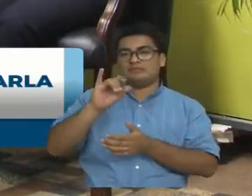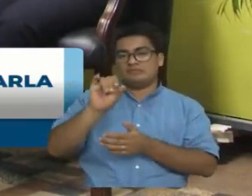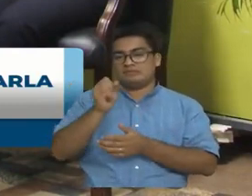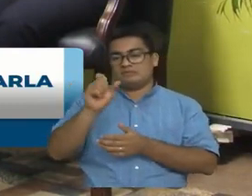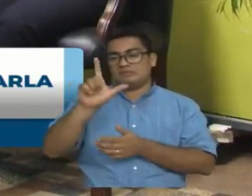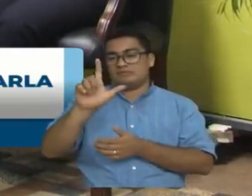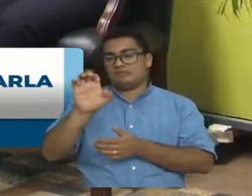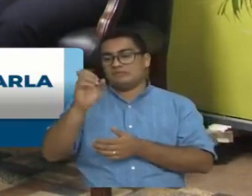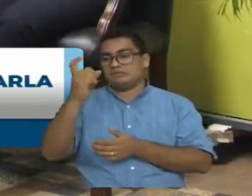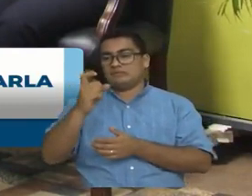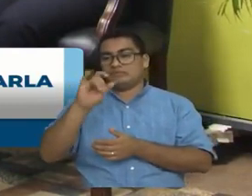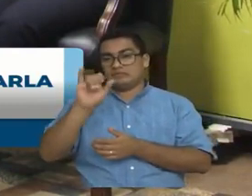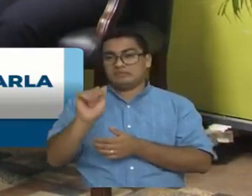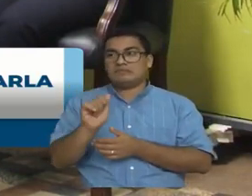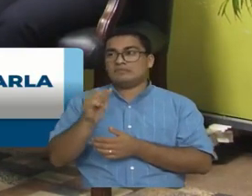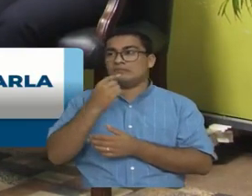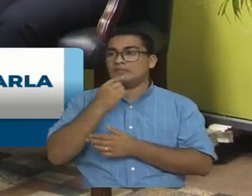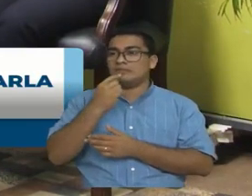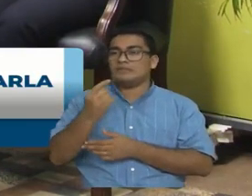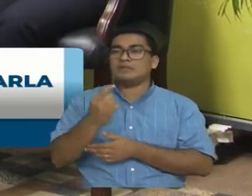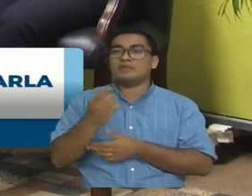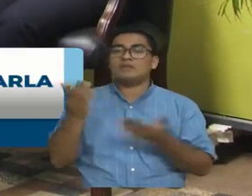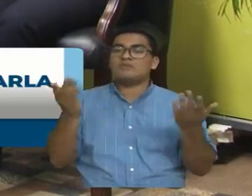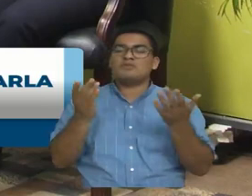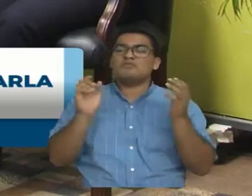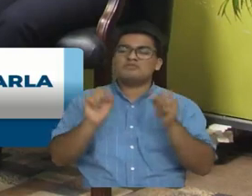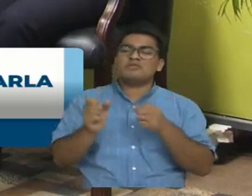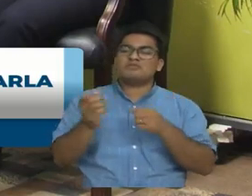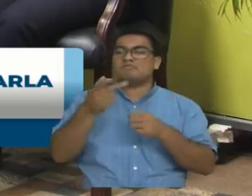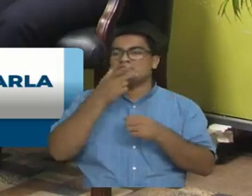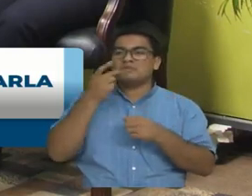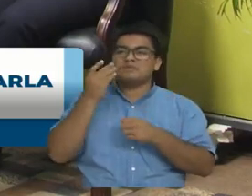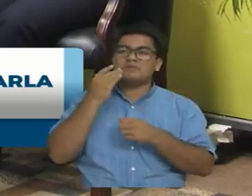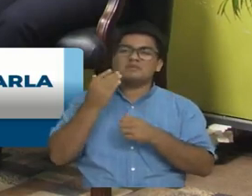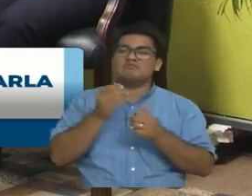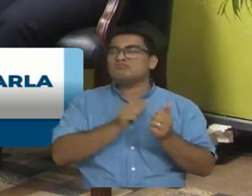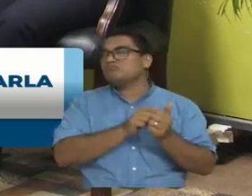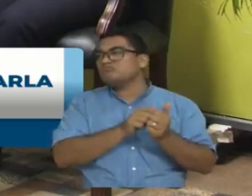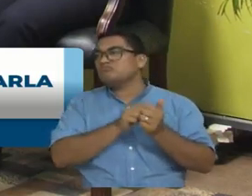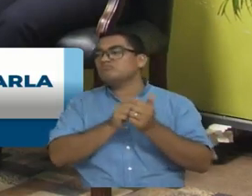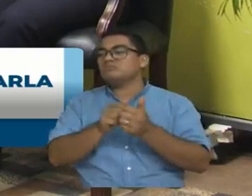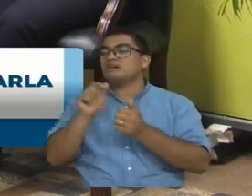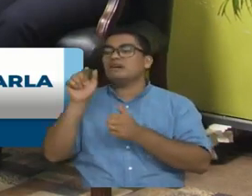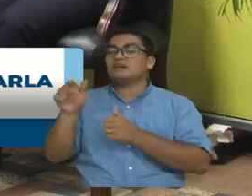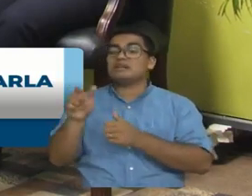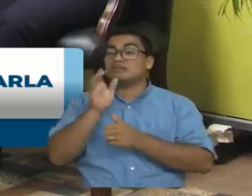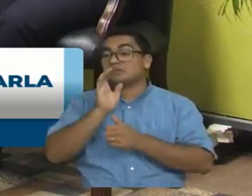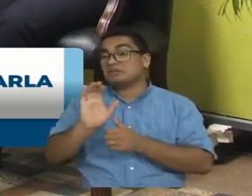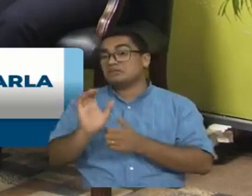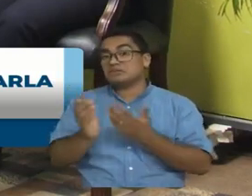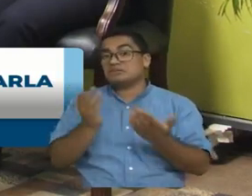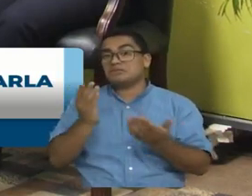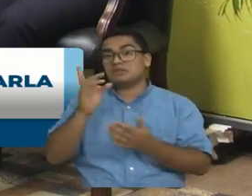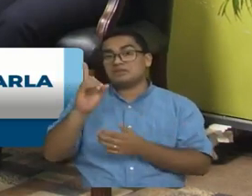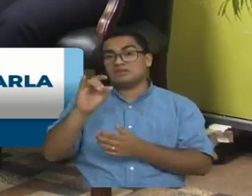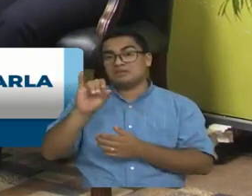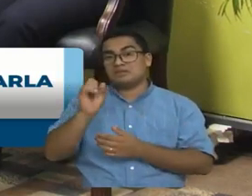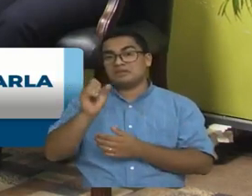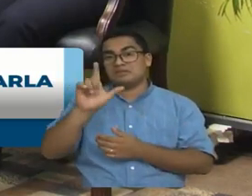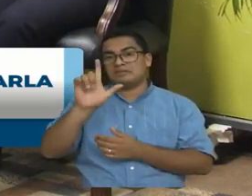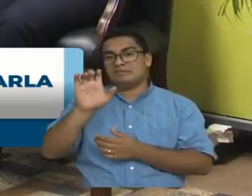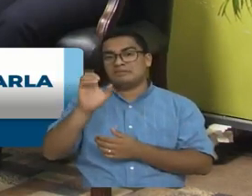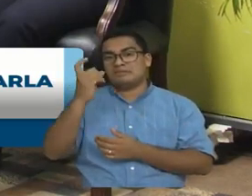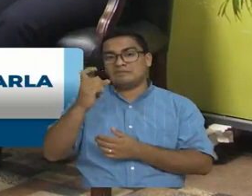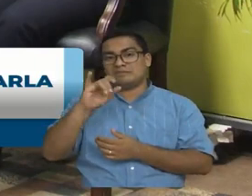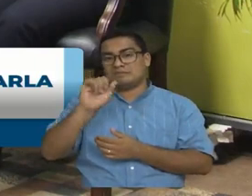problemas, ¿verdad? Por eso está usted. ¿Cómo pueden llegar los padres de familia que miren que sus niños o sus niñas tienen este problema? Primero van